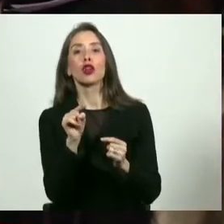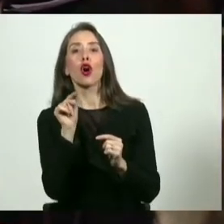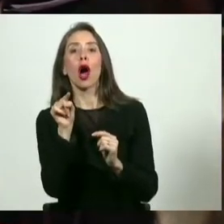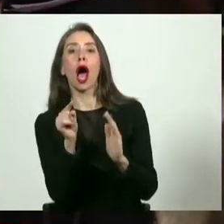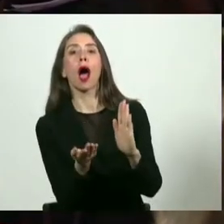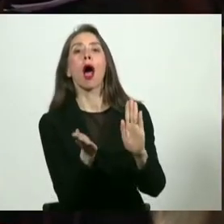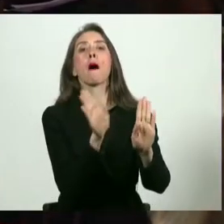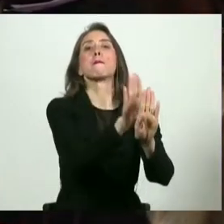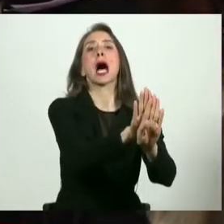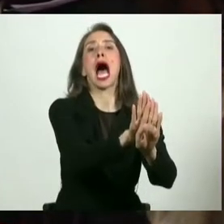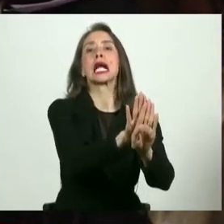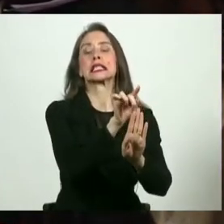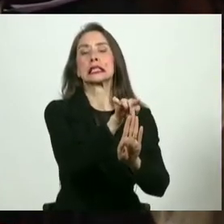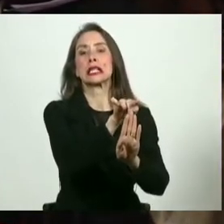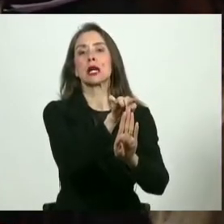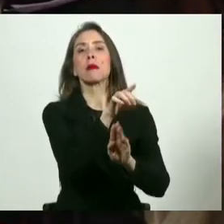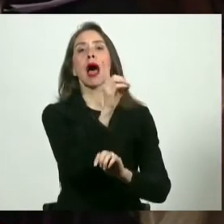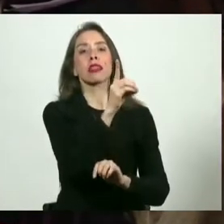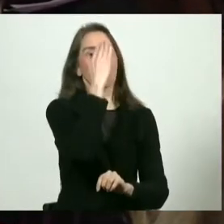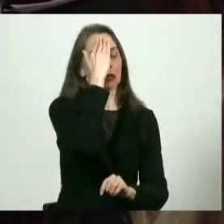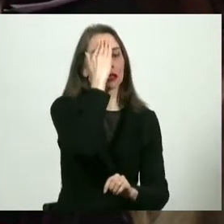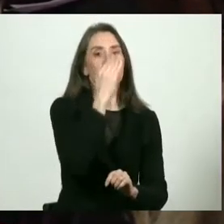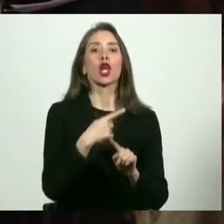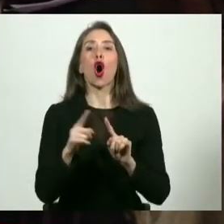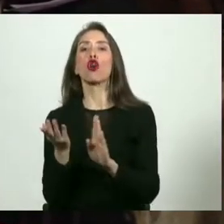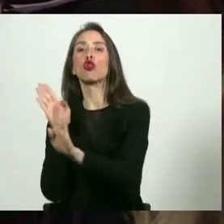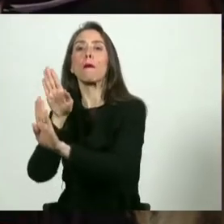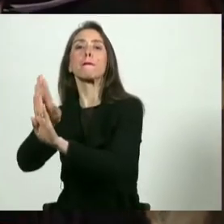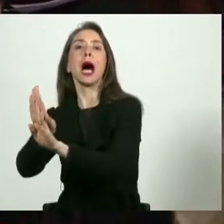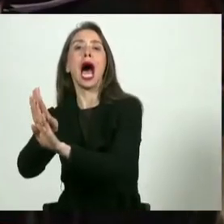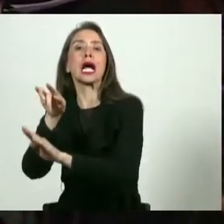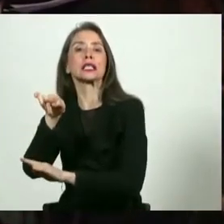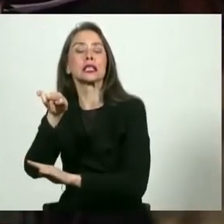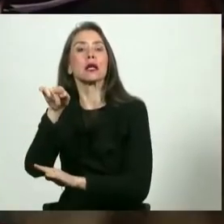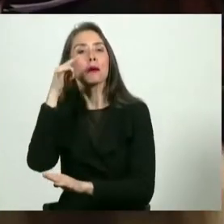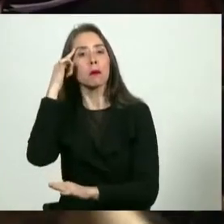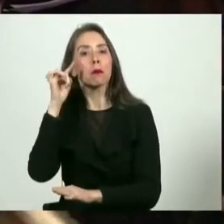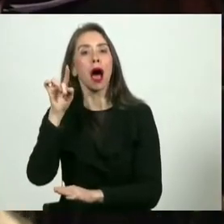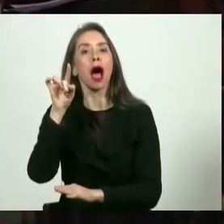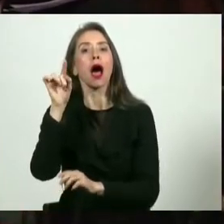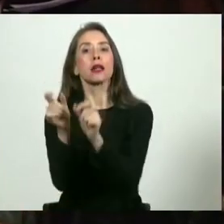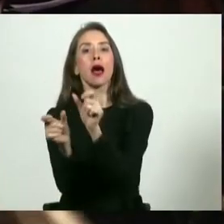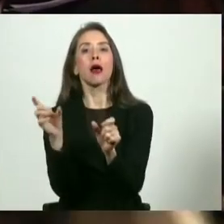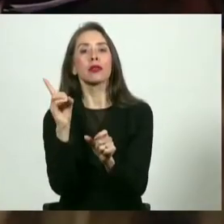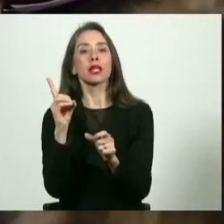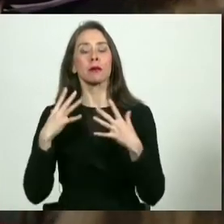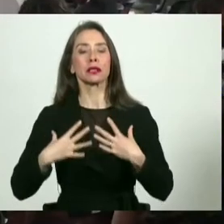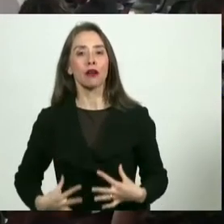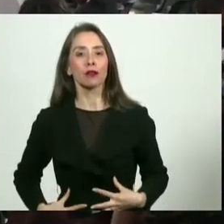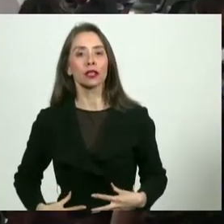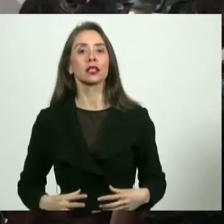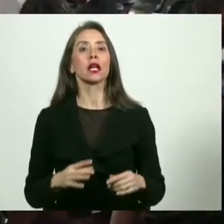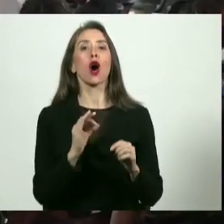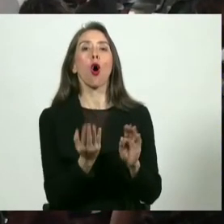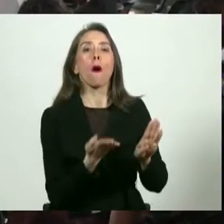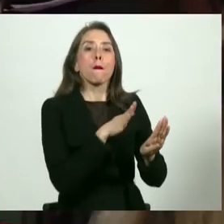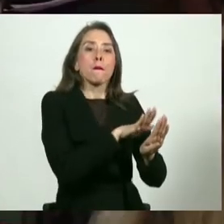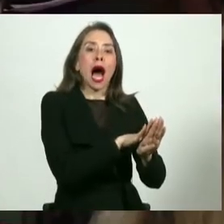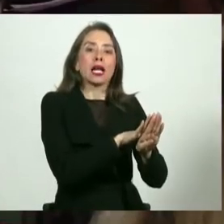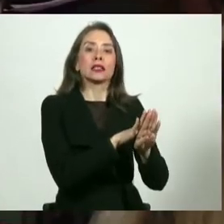mundo de la discapacidad mental, otro parche para el mundo de la discapacidad física, o hacer un